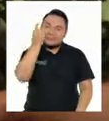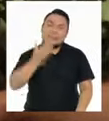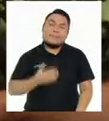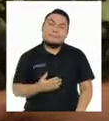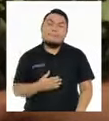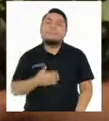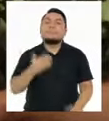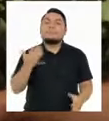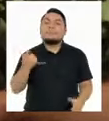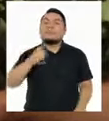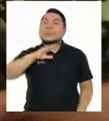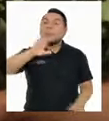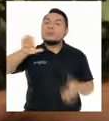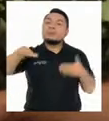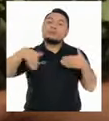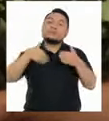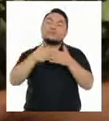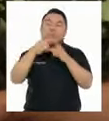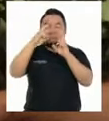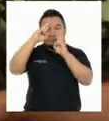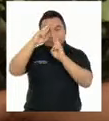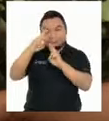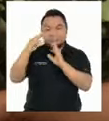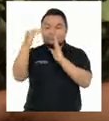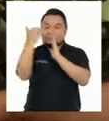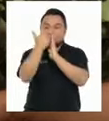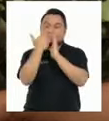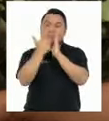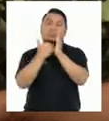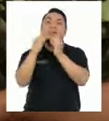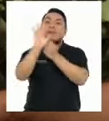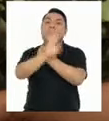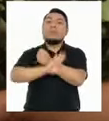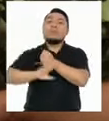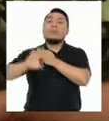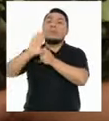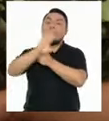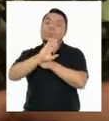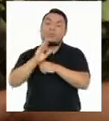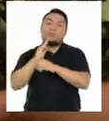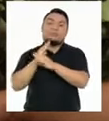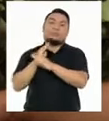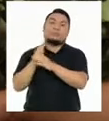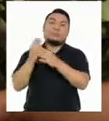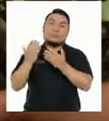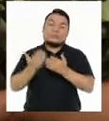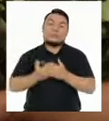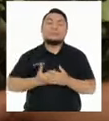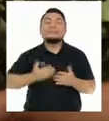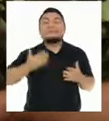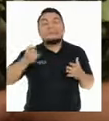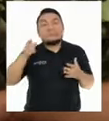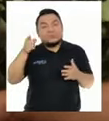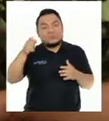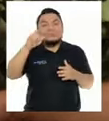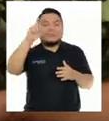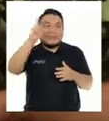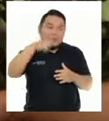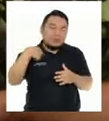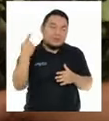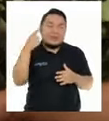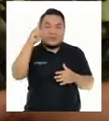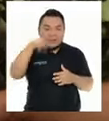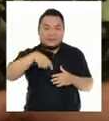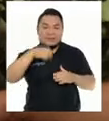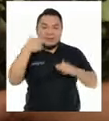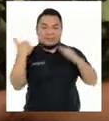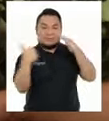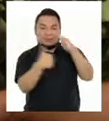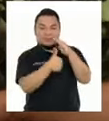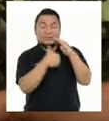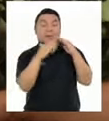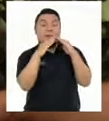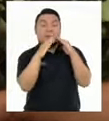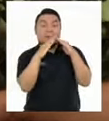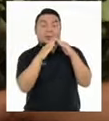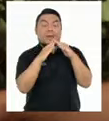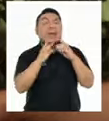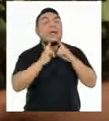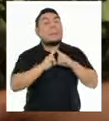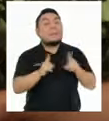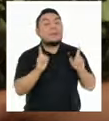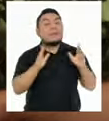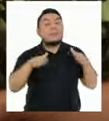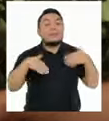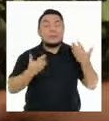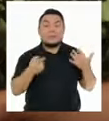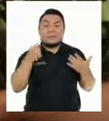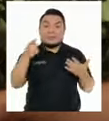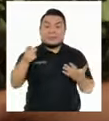seguir todas las indicaciones para cuidarte. Y una de ellas es estar en casa. Pero podemos viajar a la